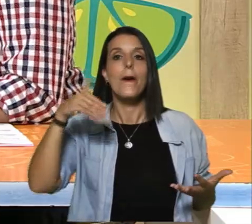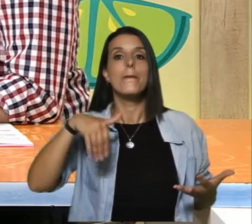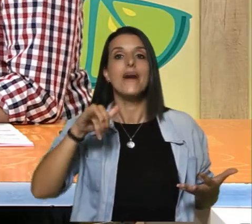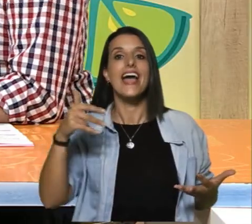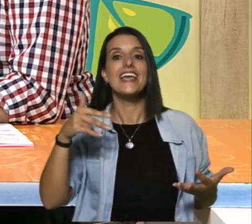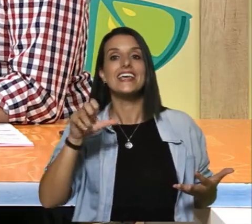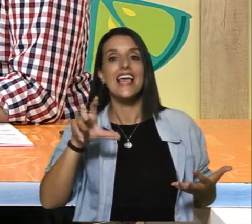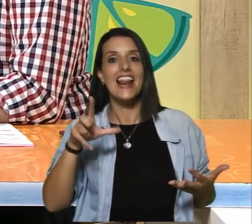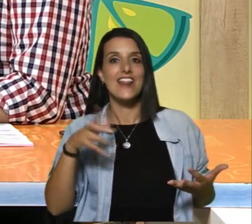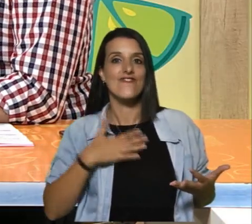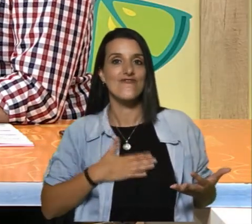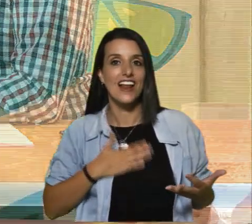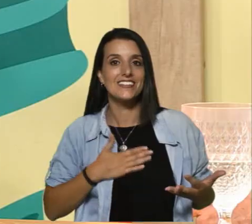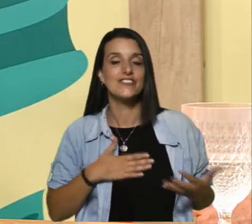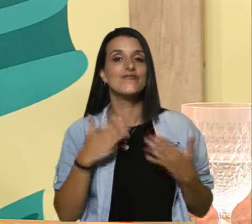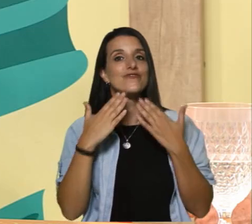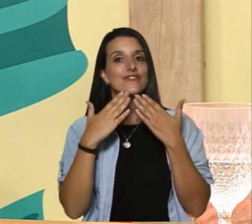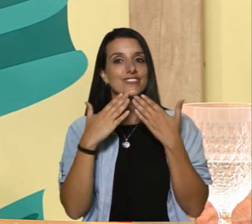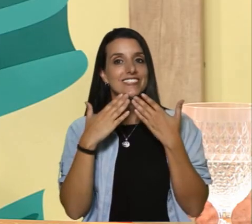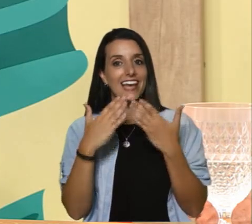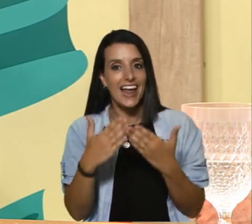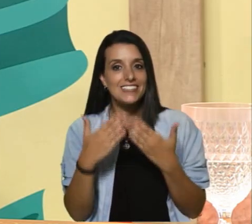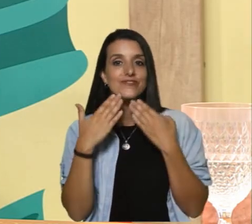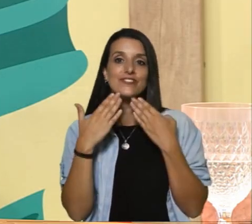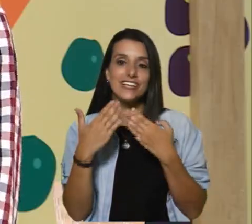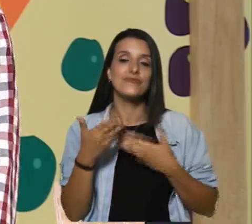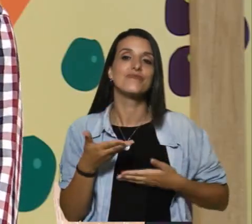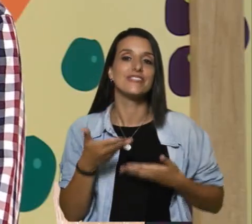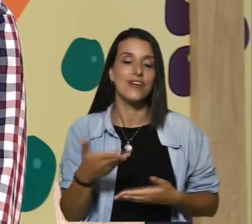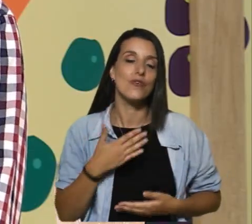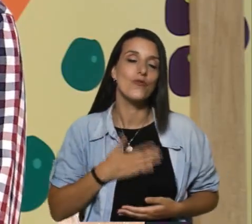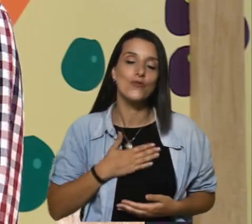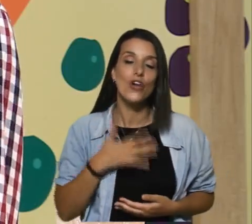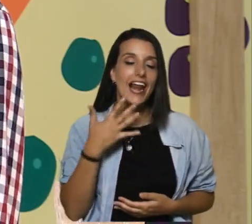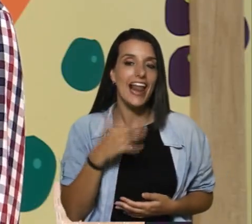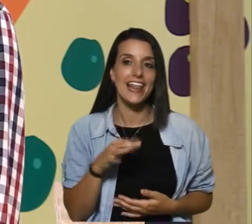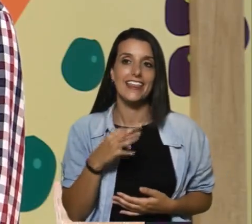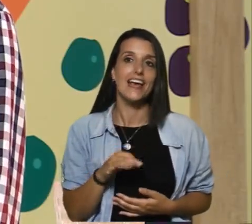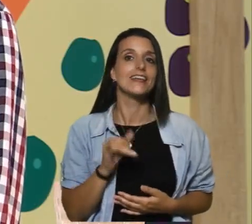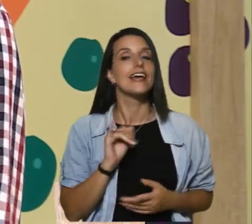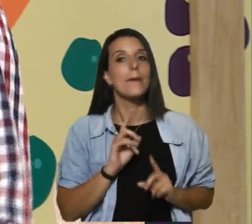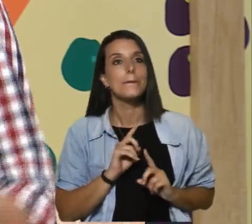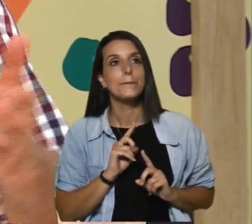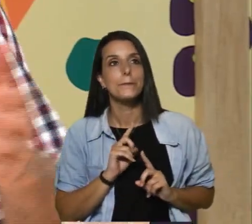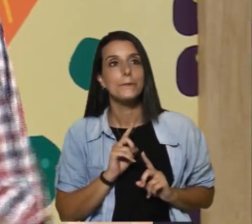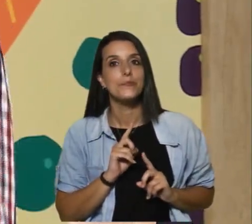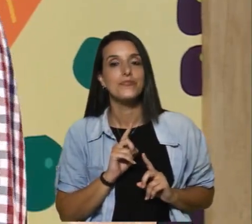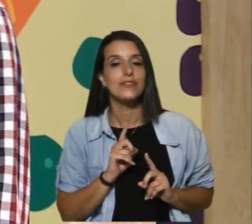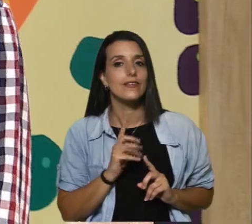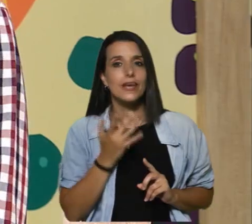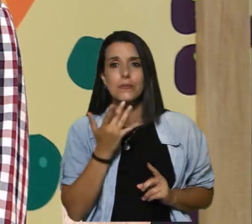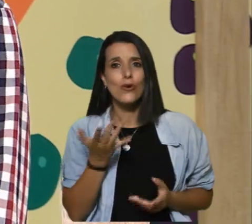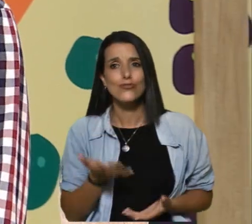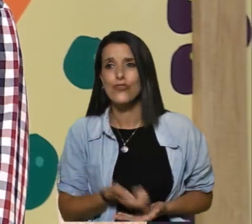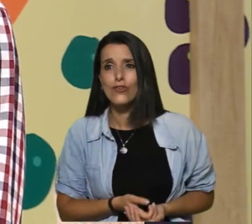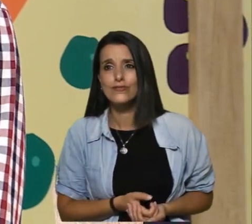Michael. Un placer tenerte aquí. Muchas gracias por recibirme otra vez acá en este programa. Un gustazo, realmente. Qué maravilla esto que